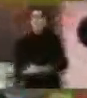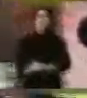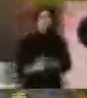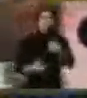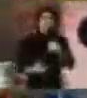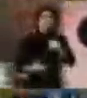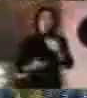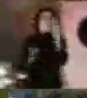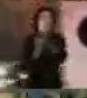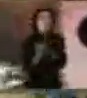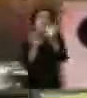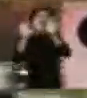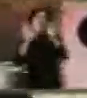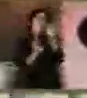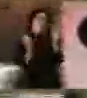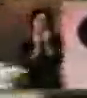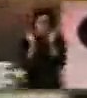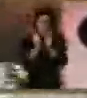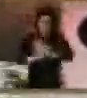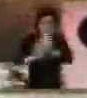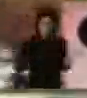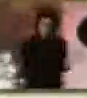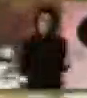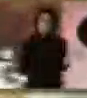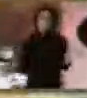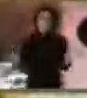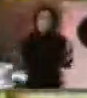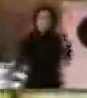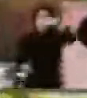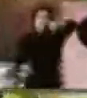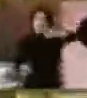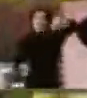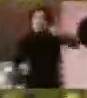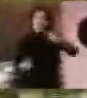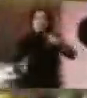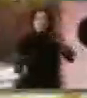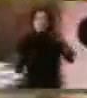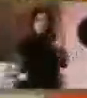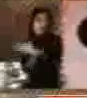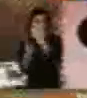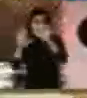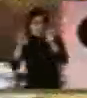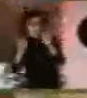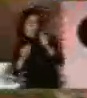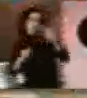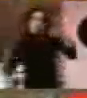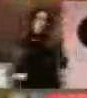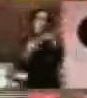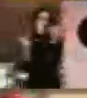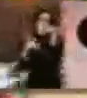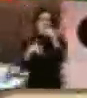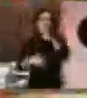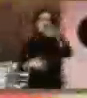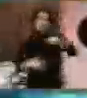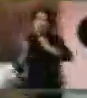Solo le pido 10 minutitos nada más. Después si quiere nos podemos descojonar. Pero yo no tengo un periódico